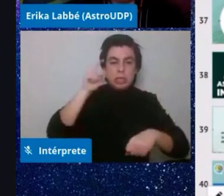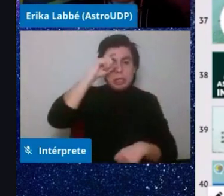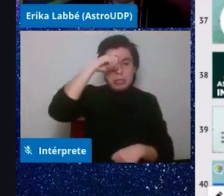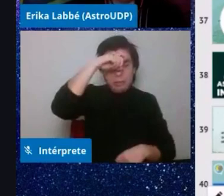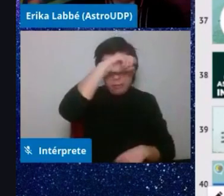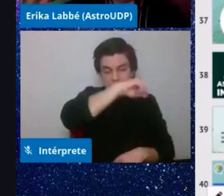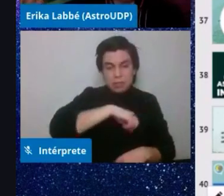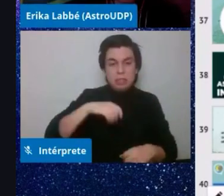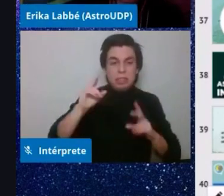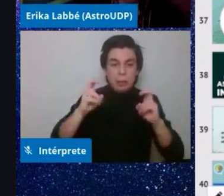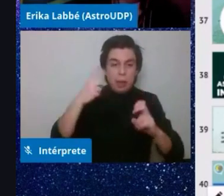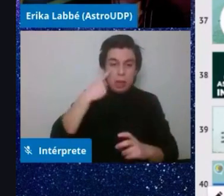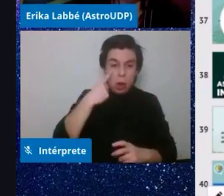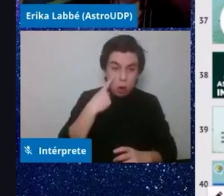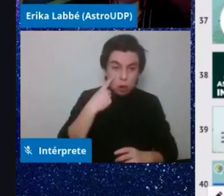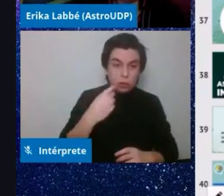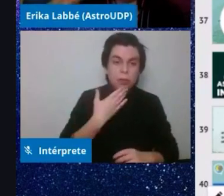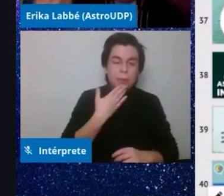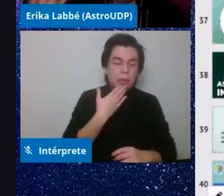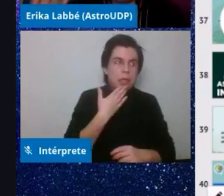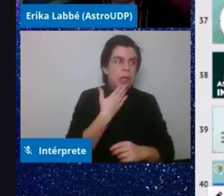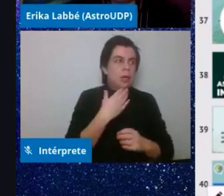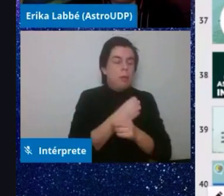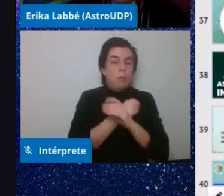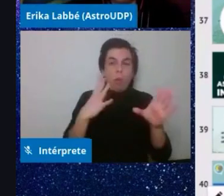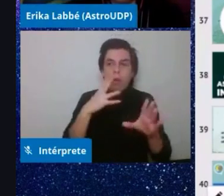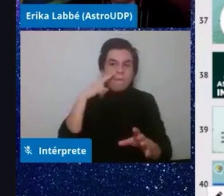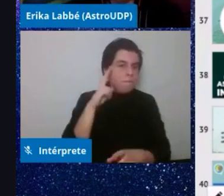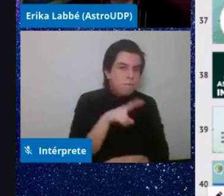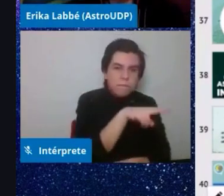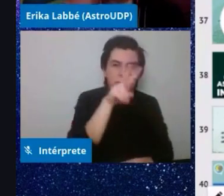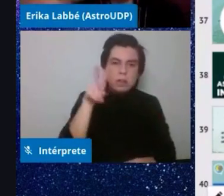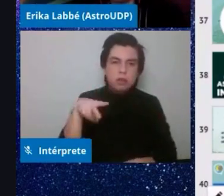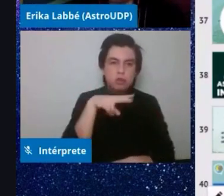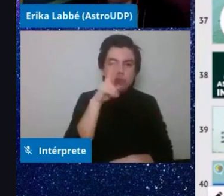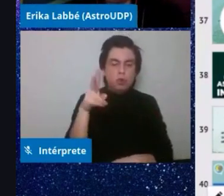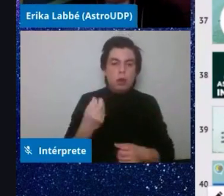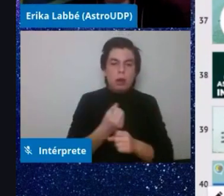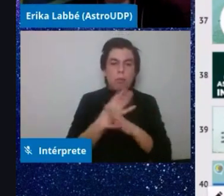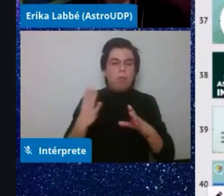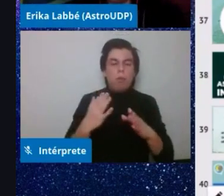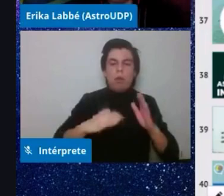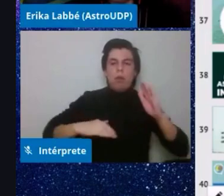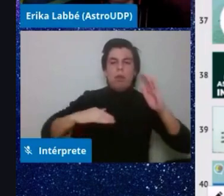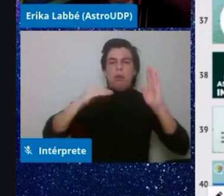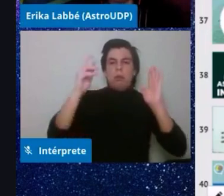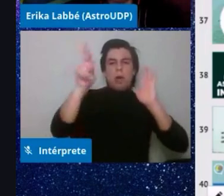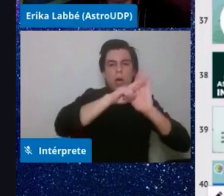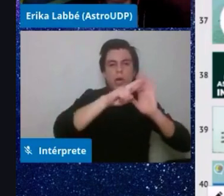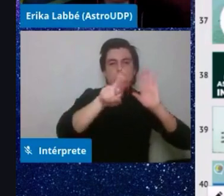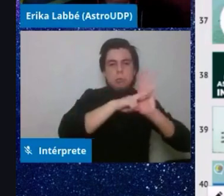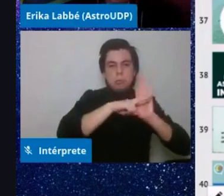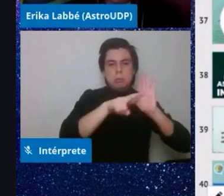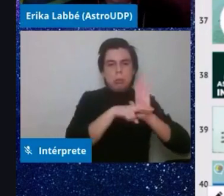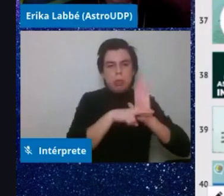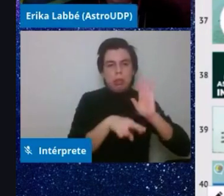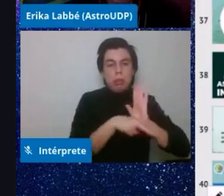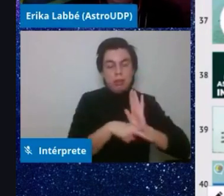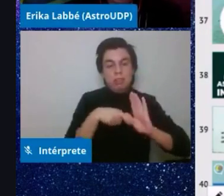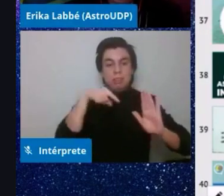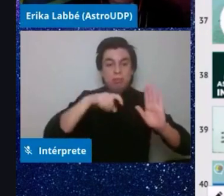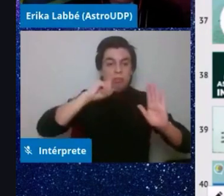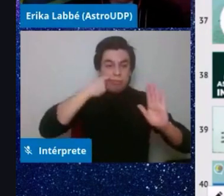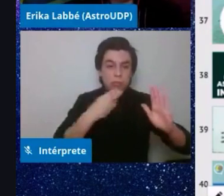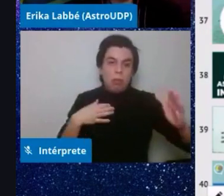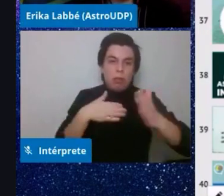demás, también es demasiado visual, es demasiado como estandarizada y eso es una barrera.